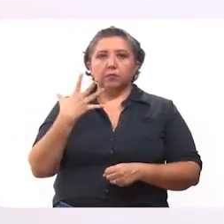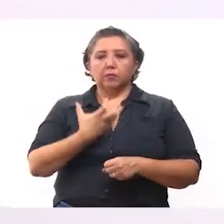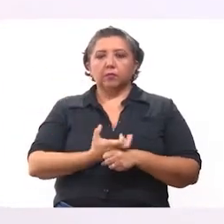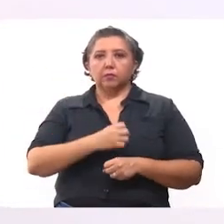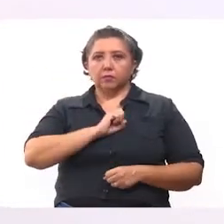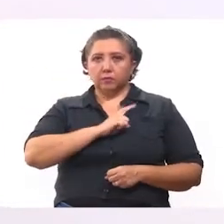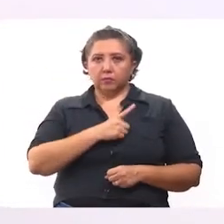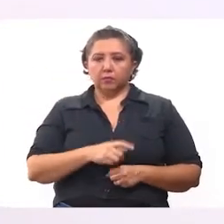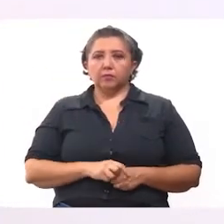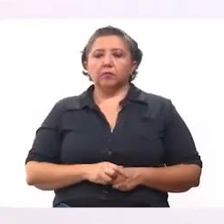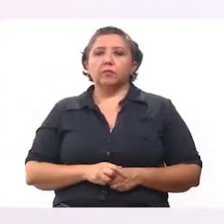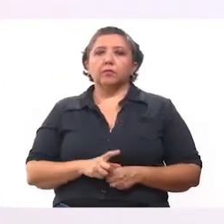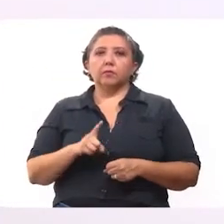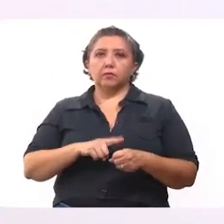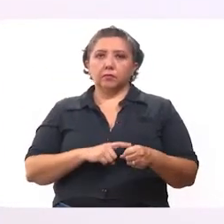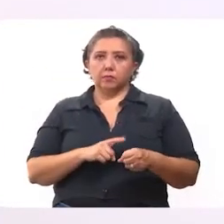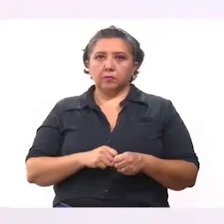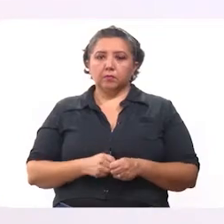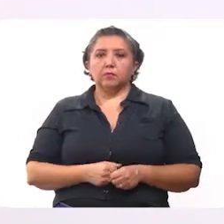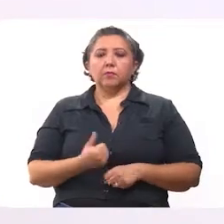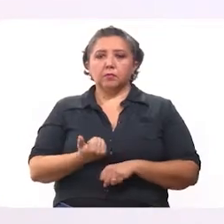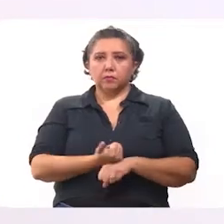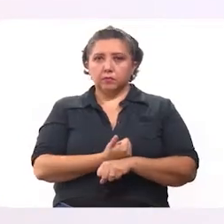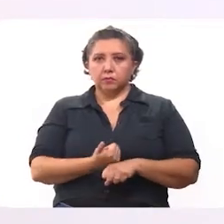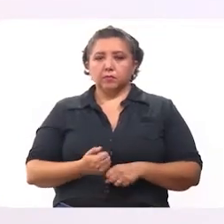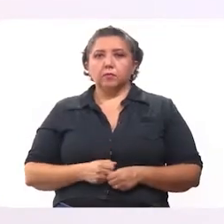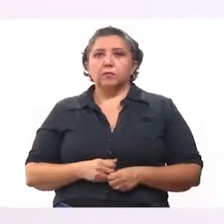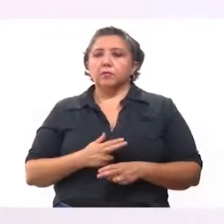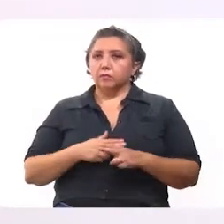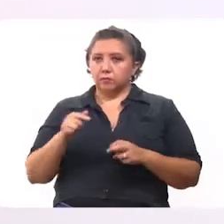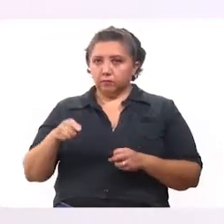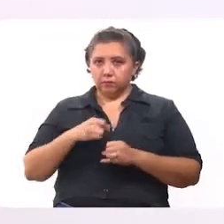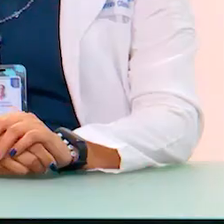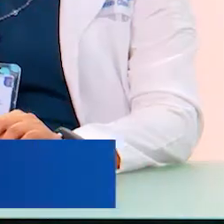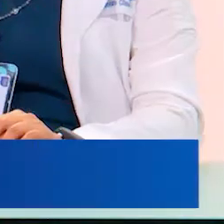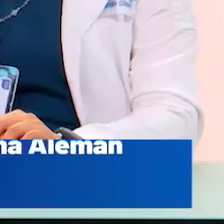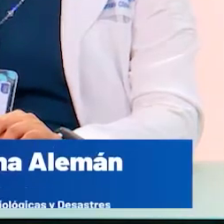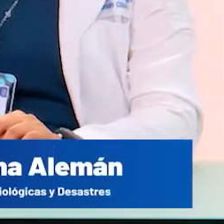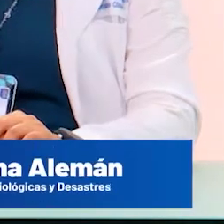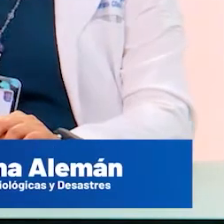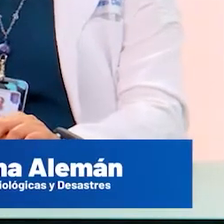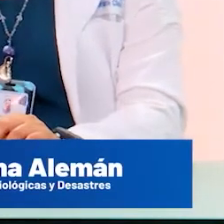del Semáforo Estatal de Salud marcan color amarillo. Hasta aquí mi reporte,